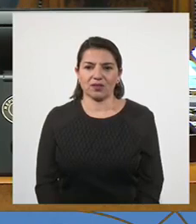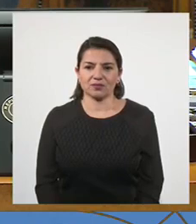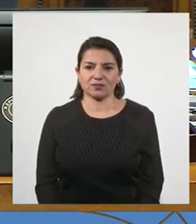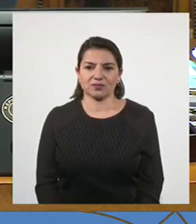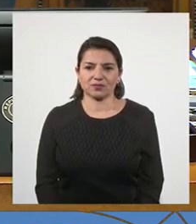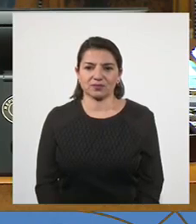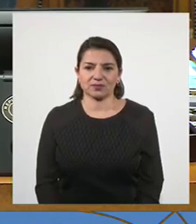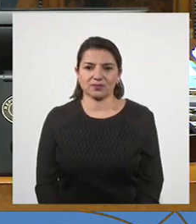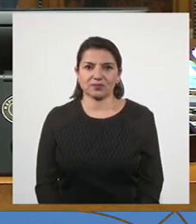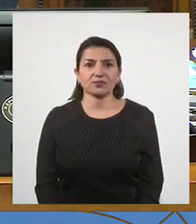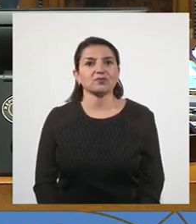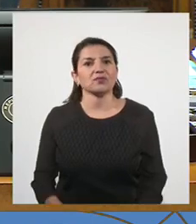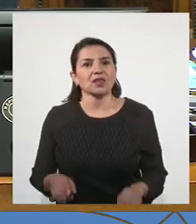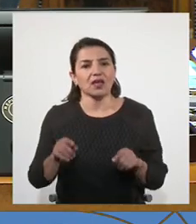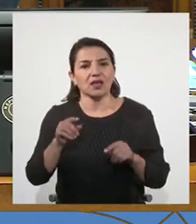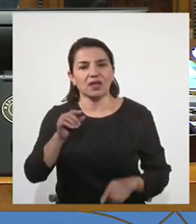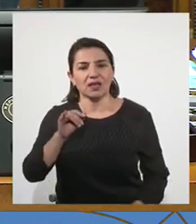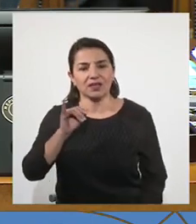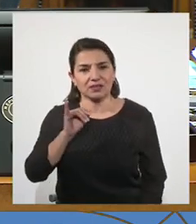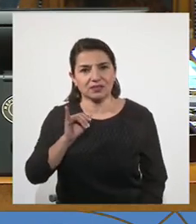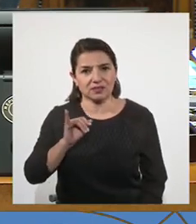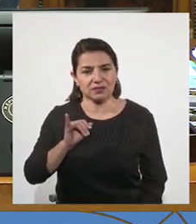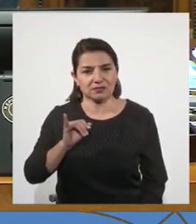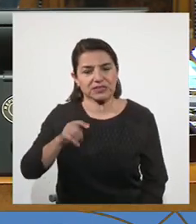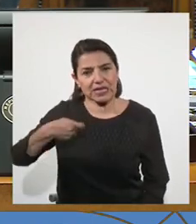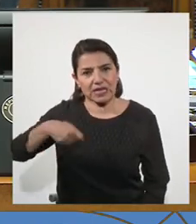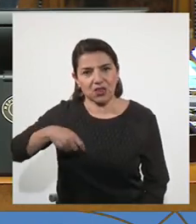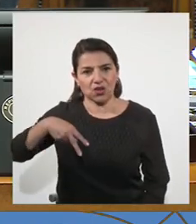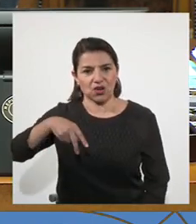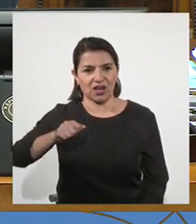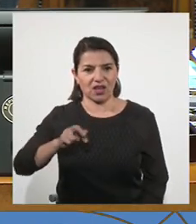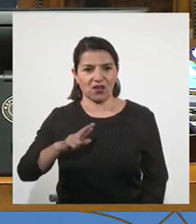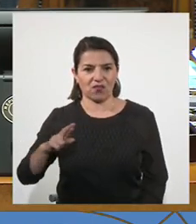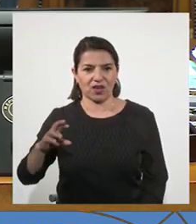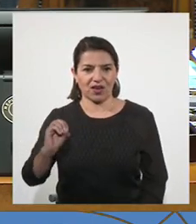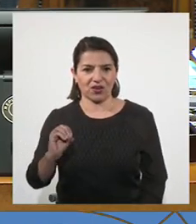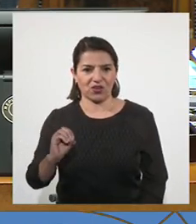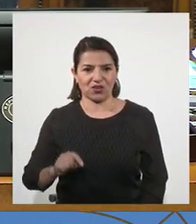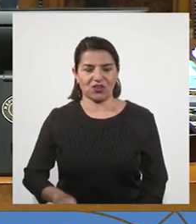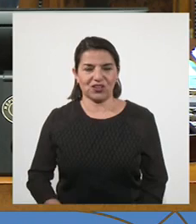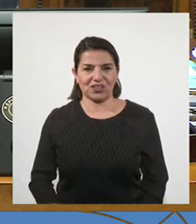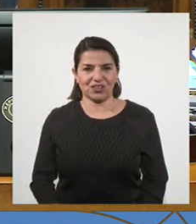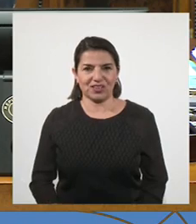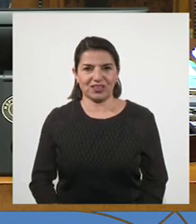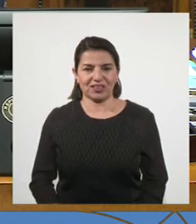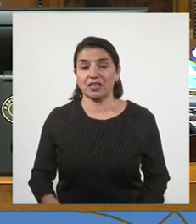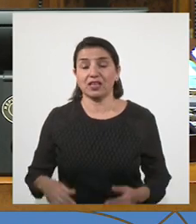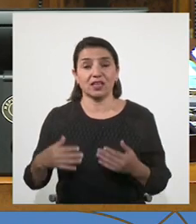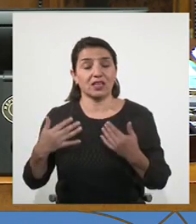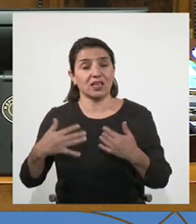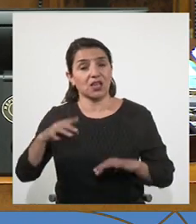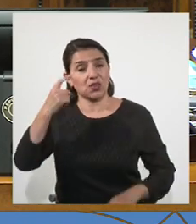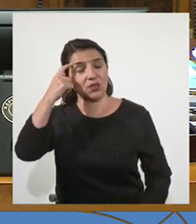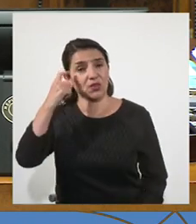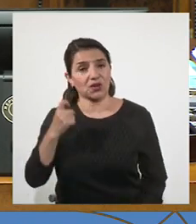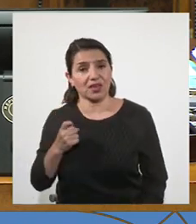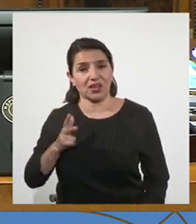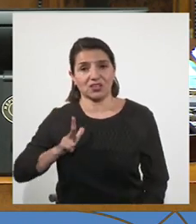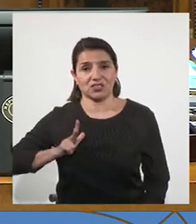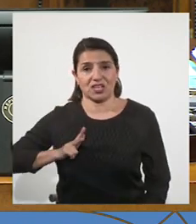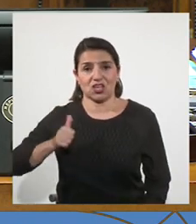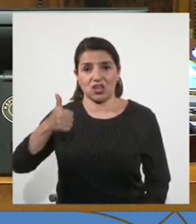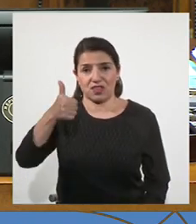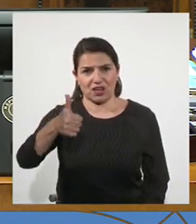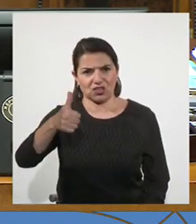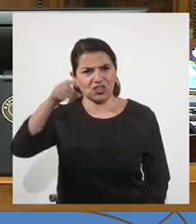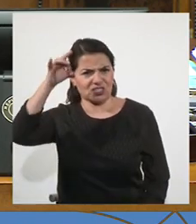Claudio. Senador Navarro. Yo creo que el señor director de presupuesto lo